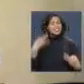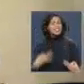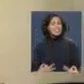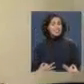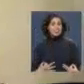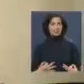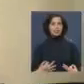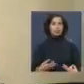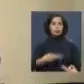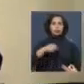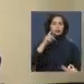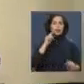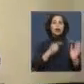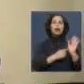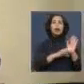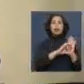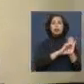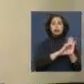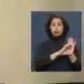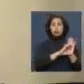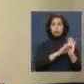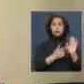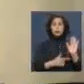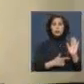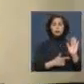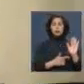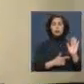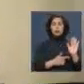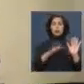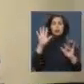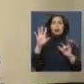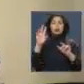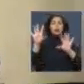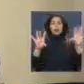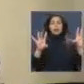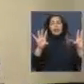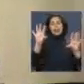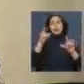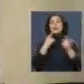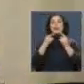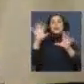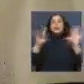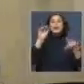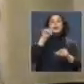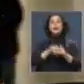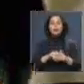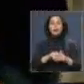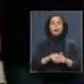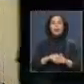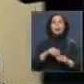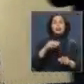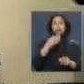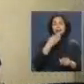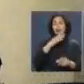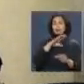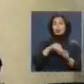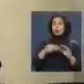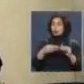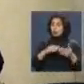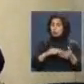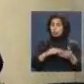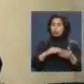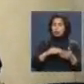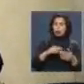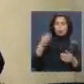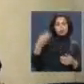Entonces, tenemos en la Constitución el plebiscito y lo tenemos en la Ley de Municipalidades, pero es un plebiscito muy mezquino. Está